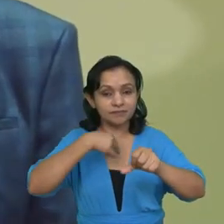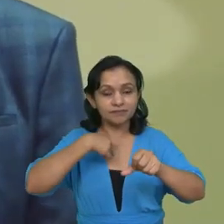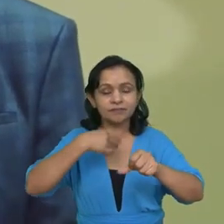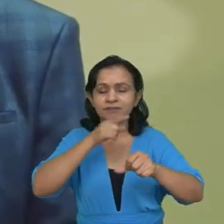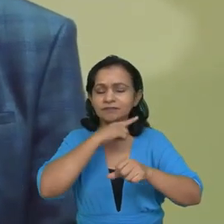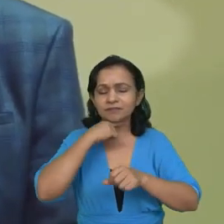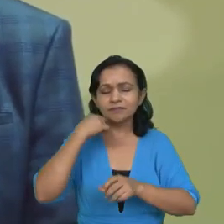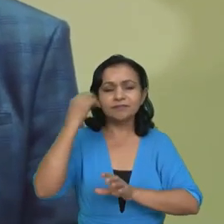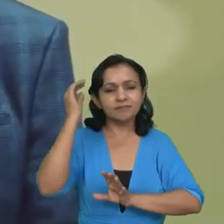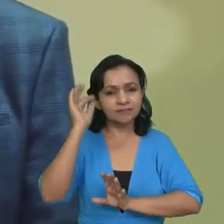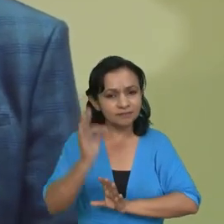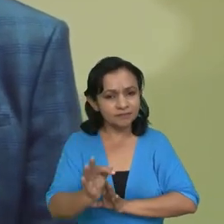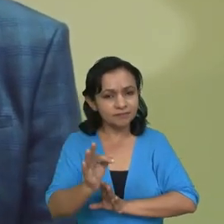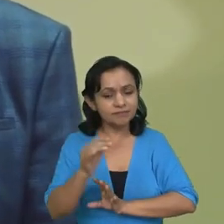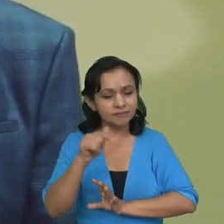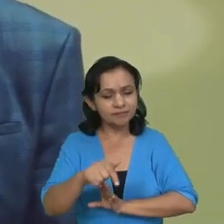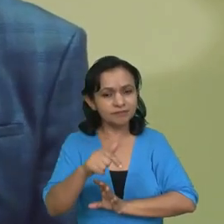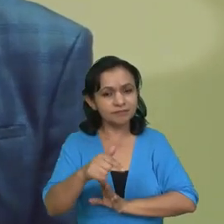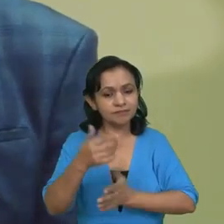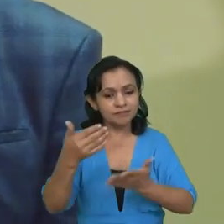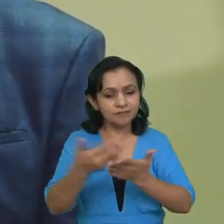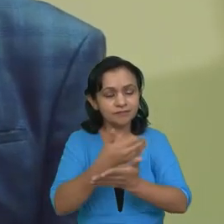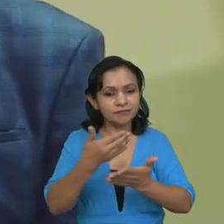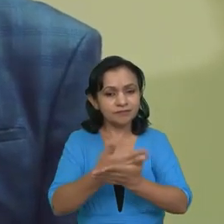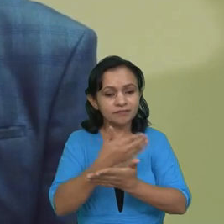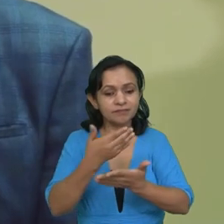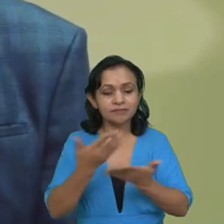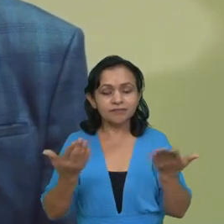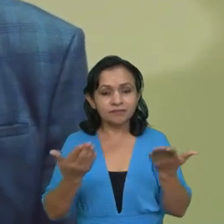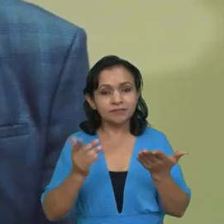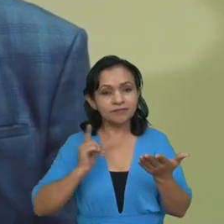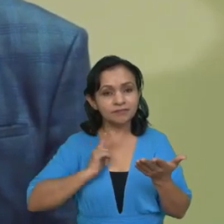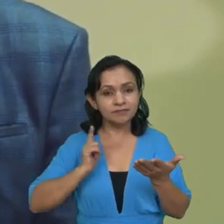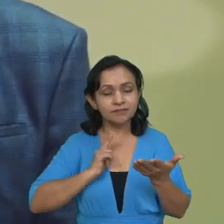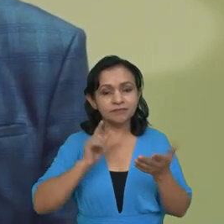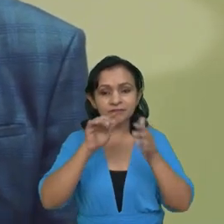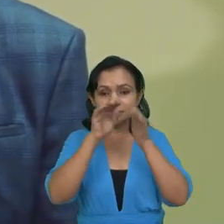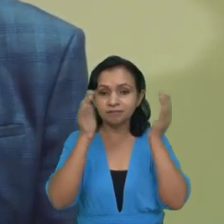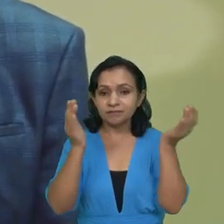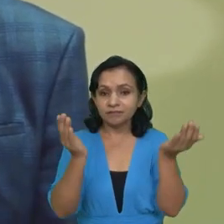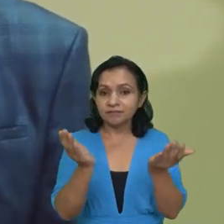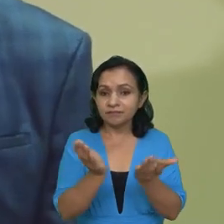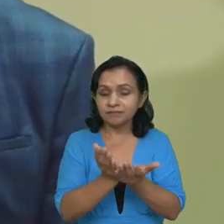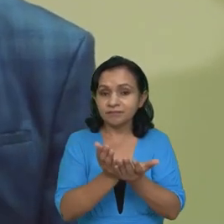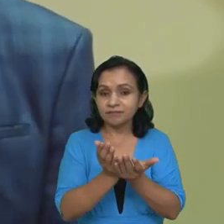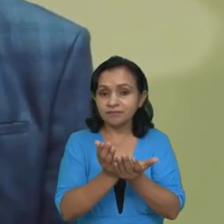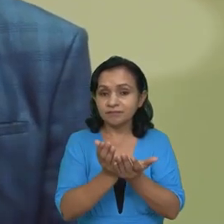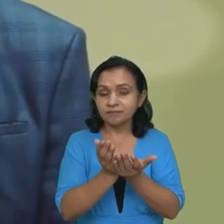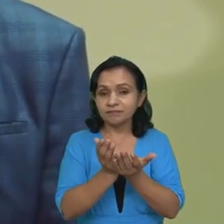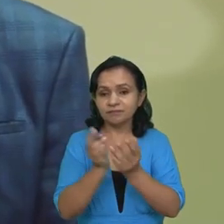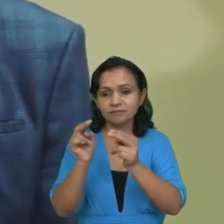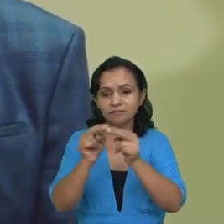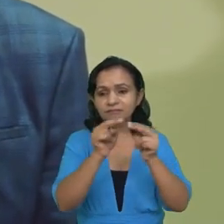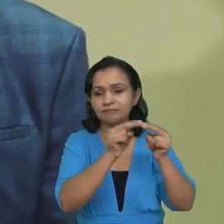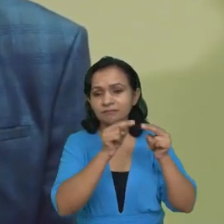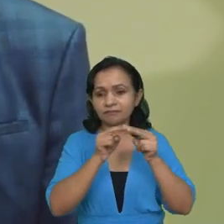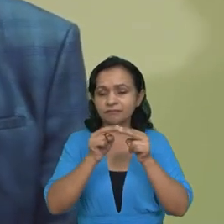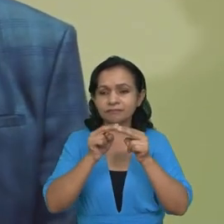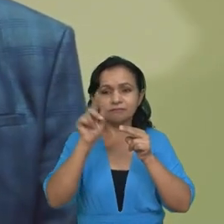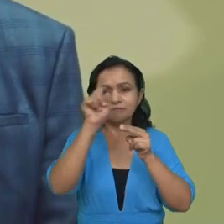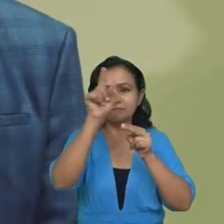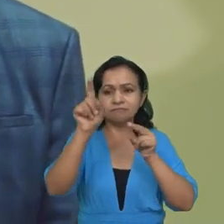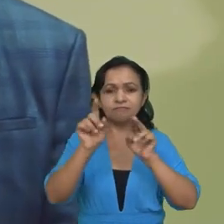seguro ahora ya vivimos en un mundo conectado un mundo de alta